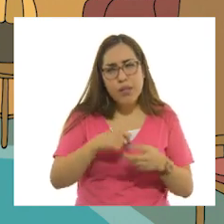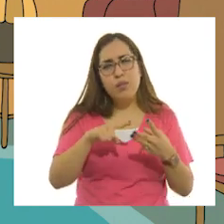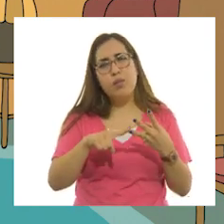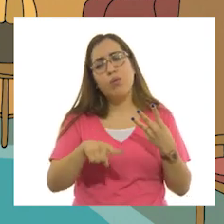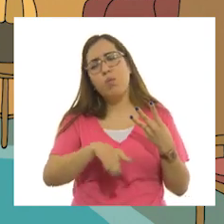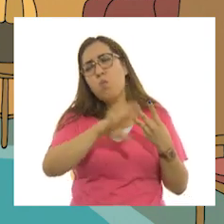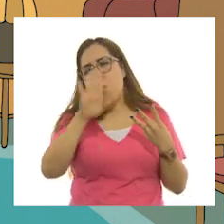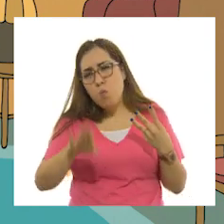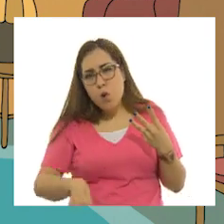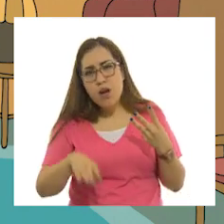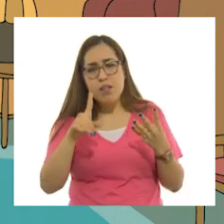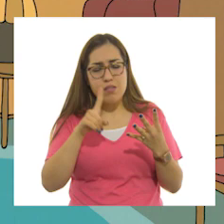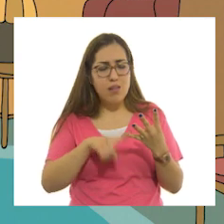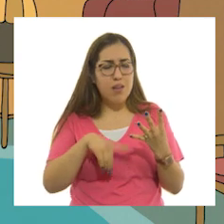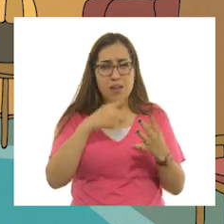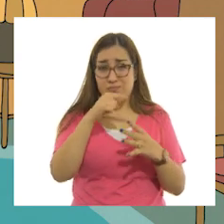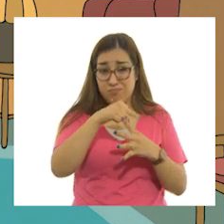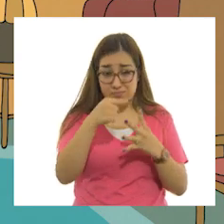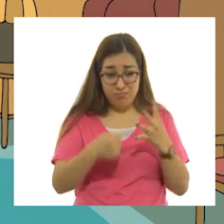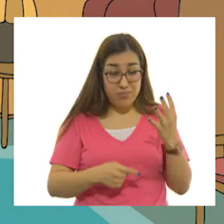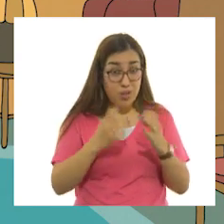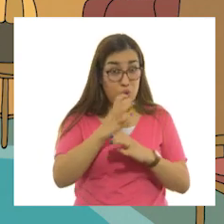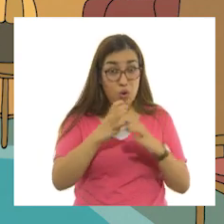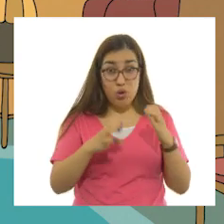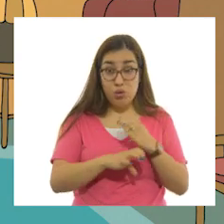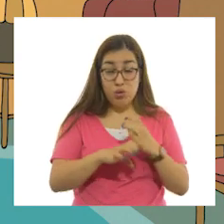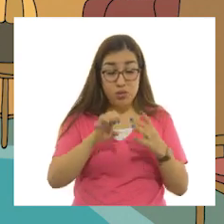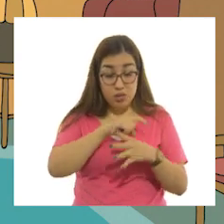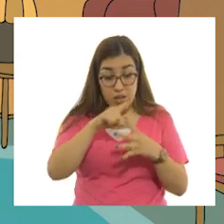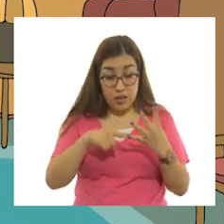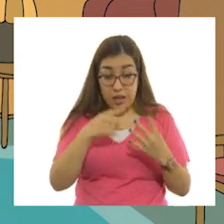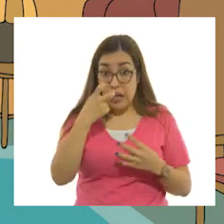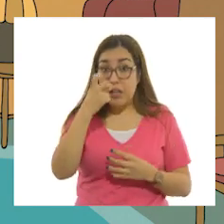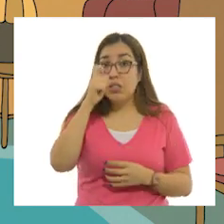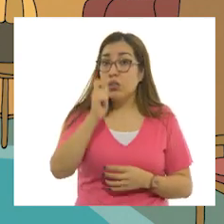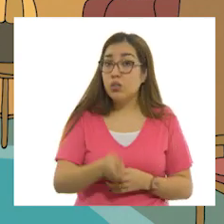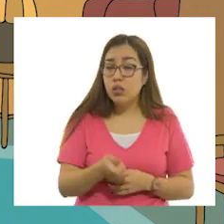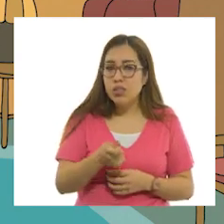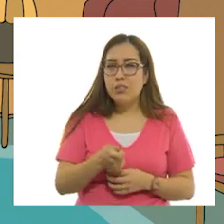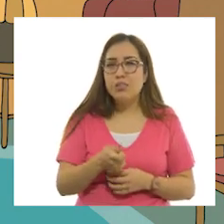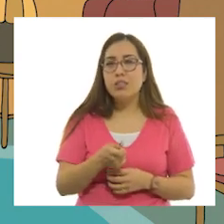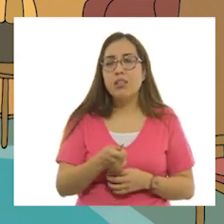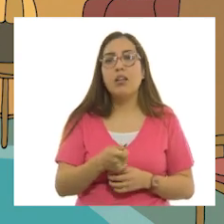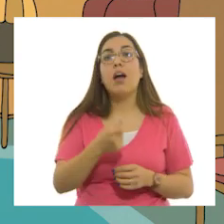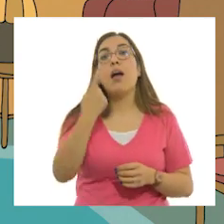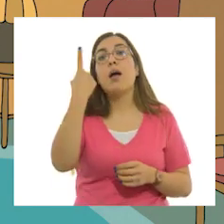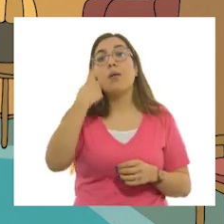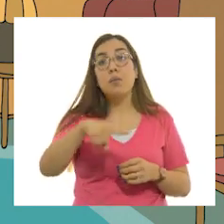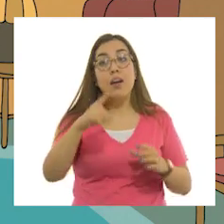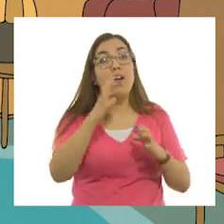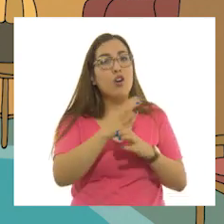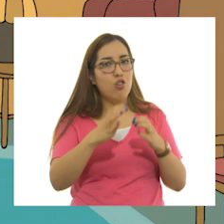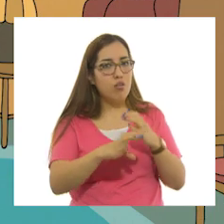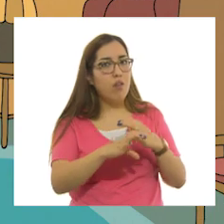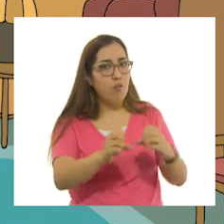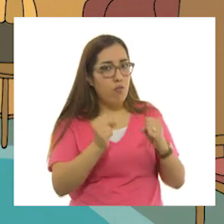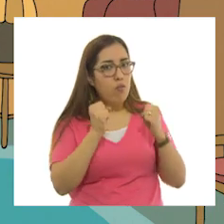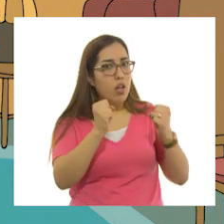estamos brindando una enorme y potente herramienta para nombrar lo innombrable